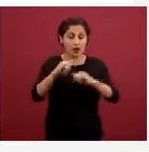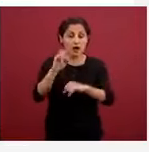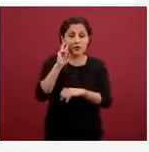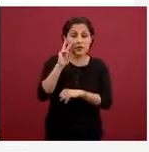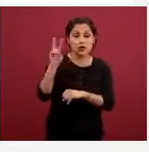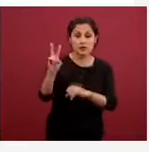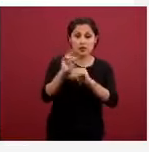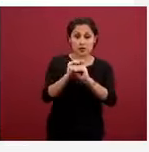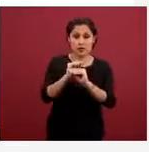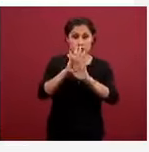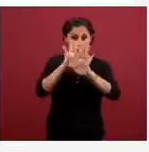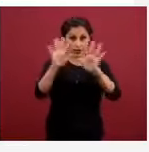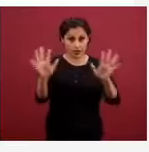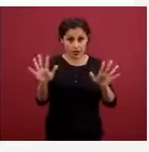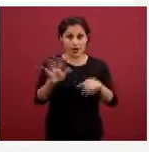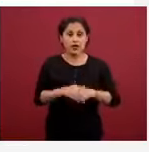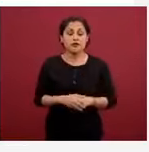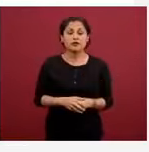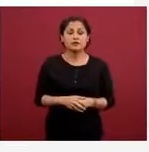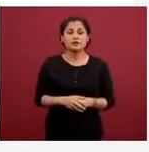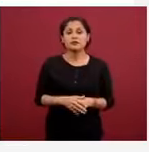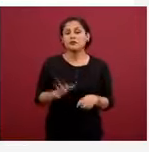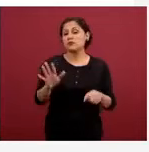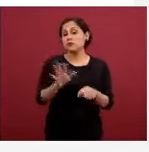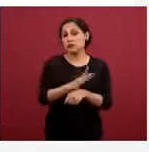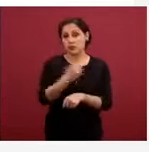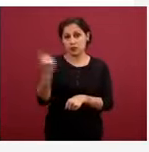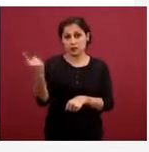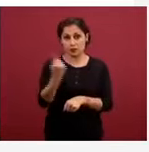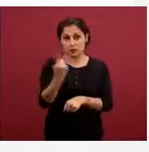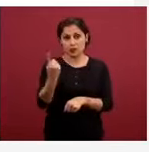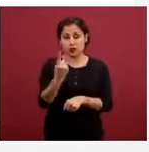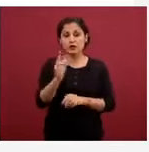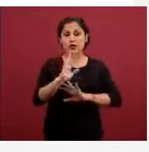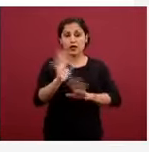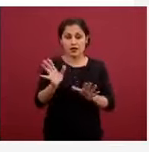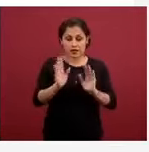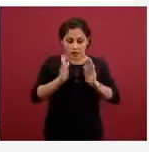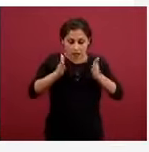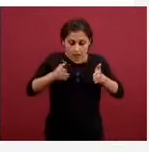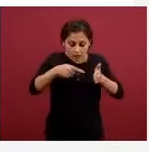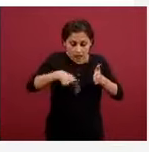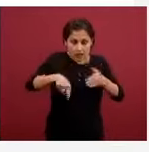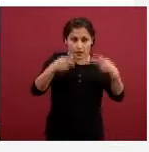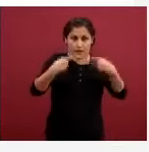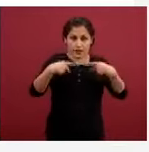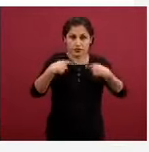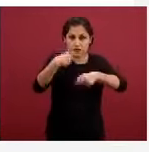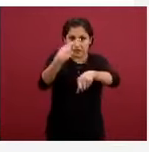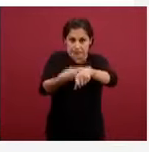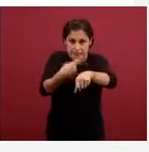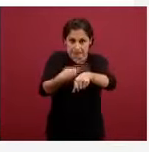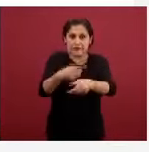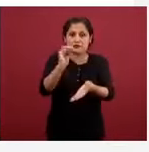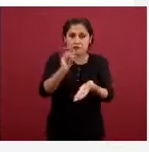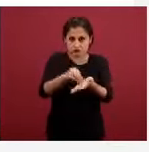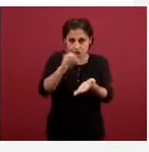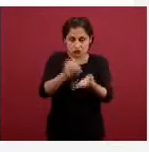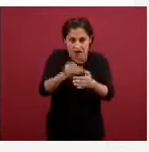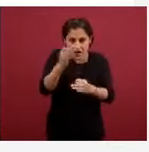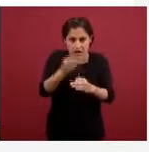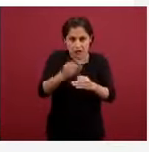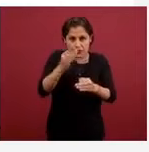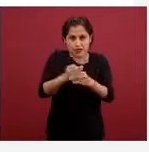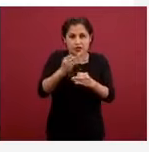más puntual, porque al estar dando seguimiento a la epidemia que se encuentra activa, podemos ver precisamente en cada una de las